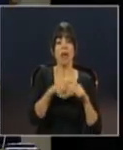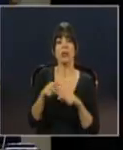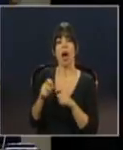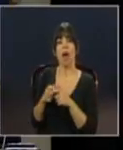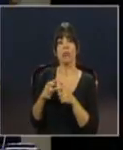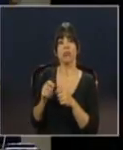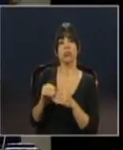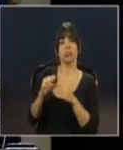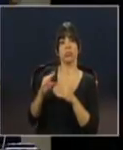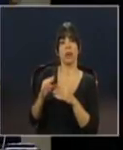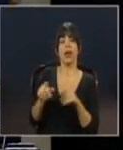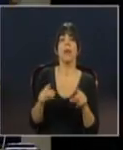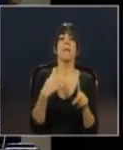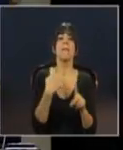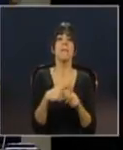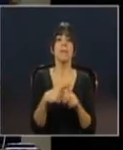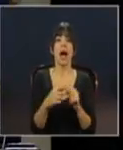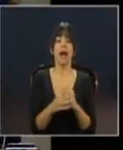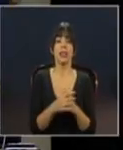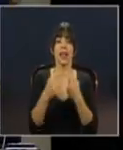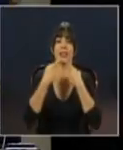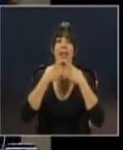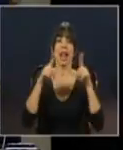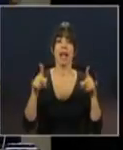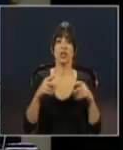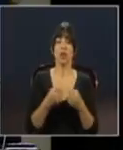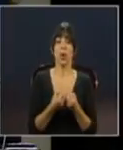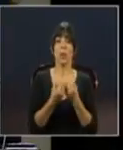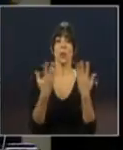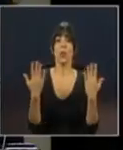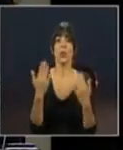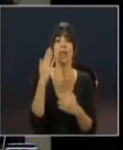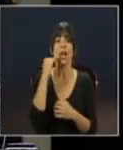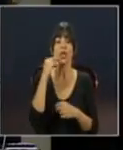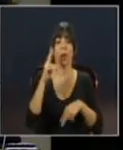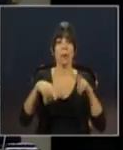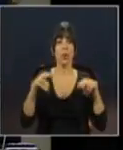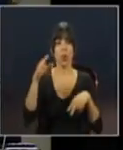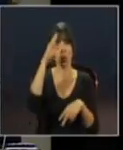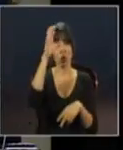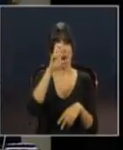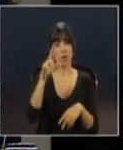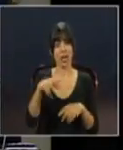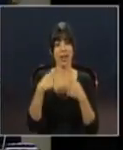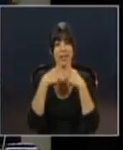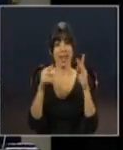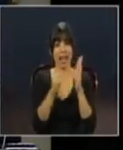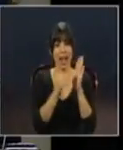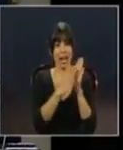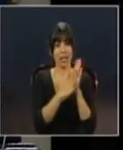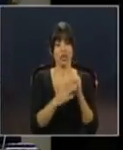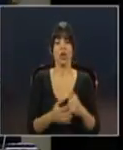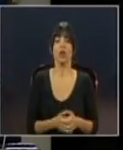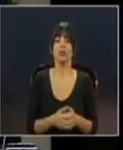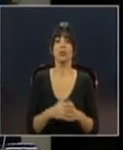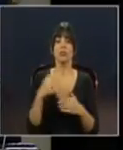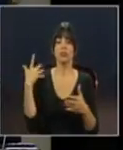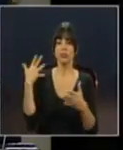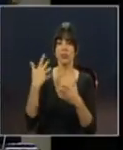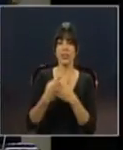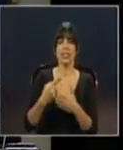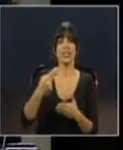la declaratoria del carácter multiétnico y pluricultural de Costa Rica. Es ineludible subrayar la